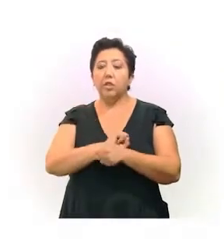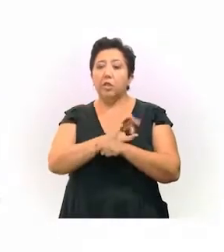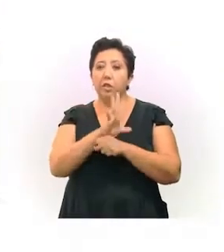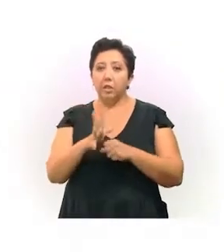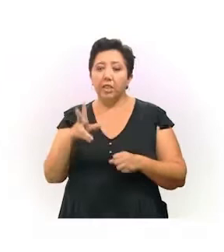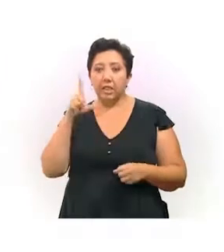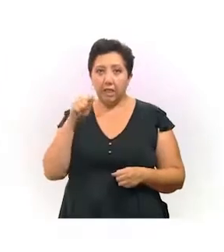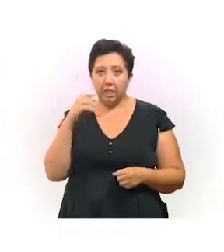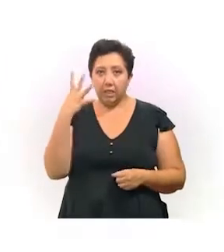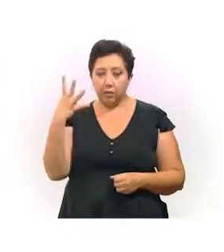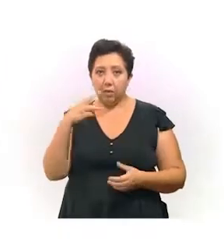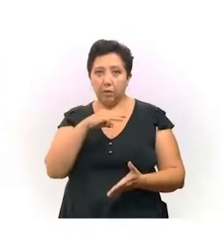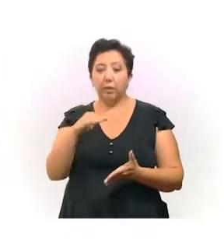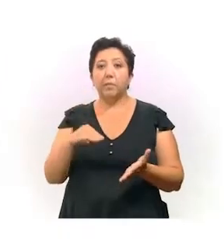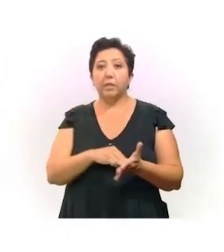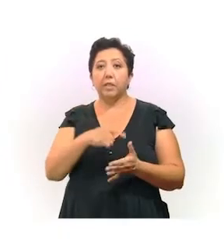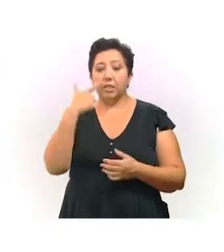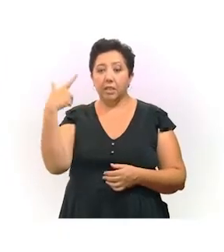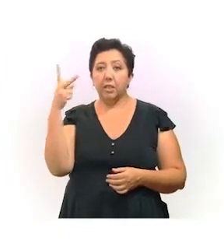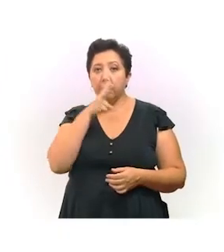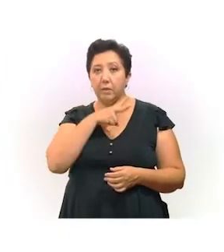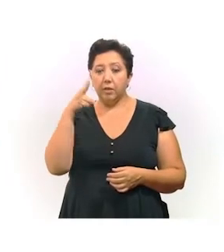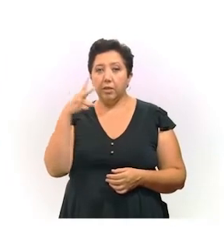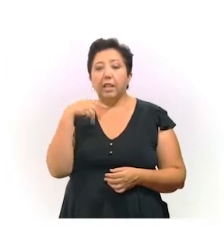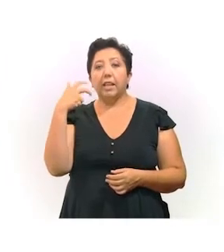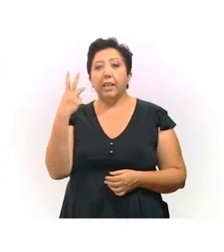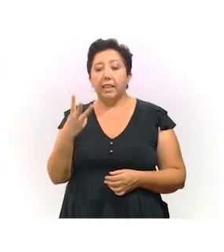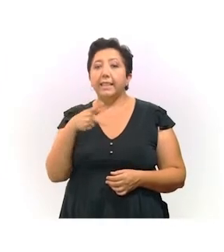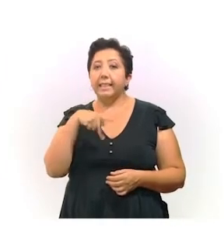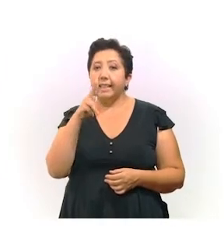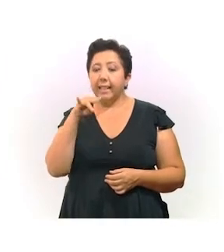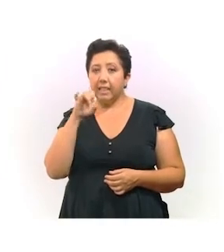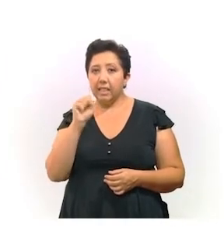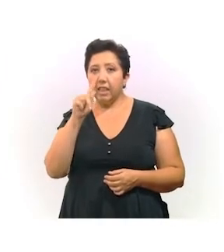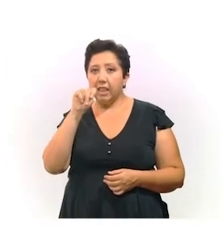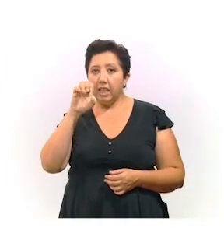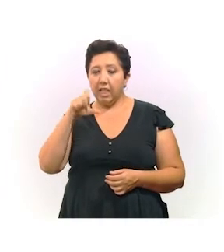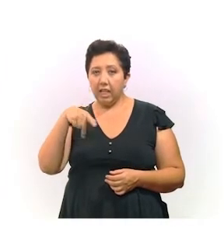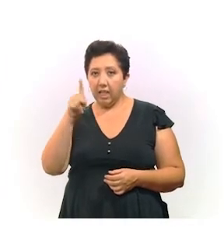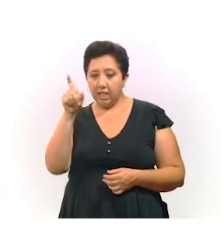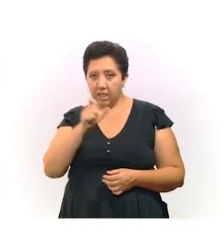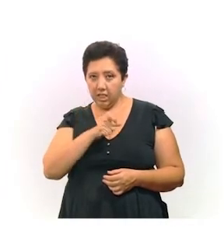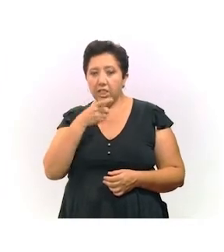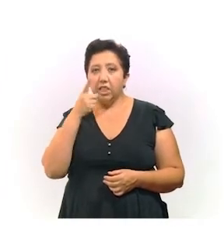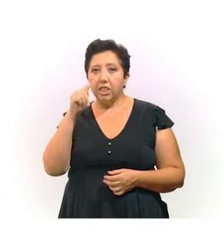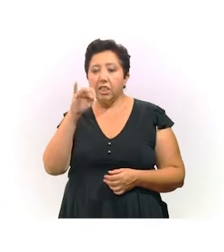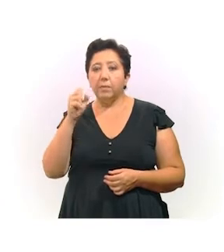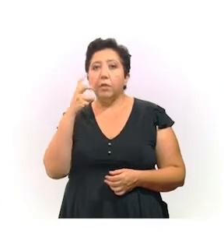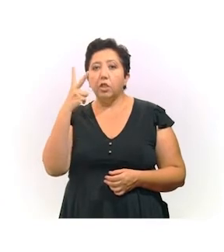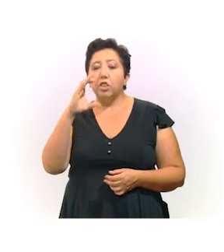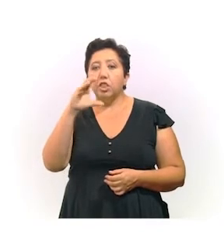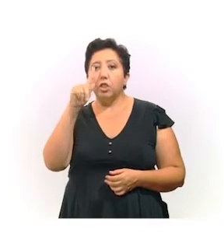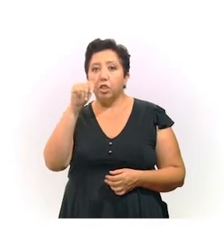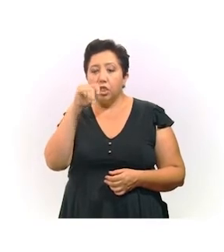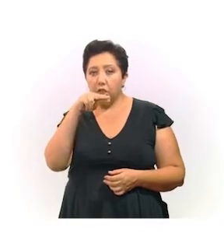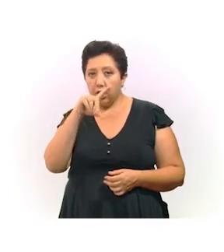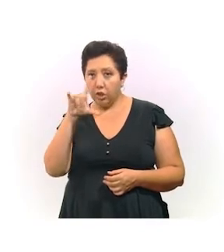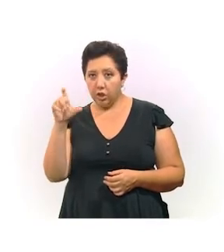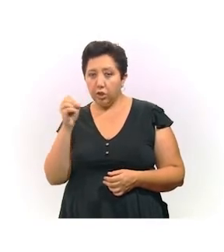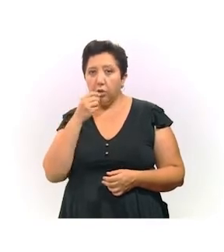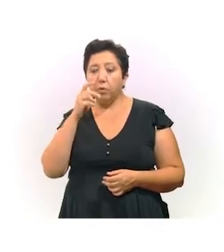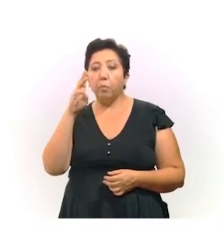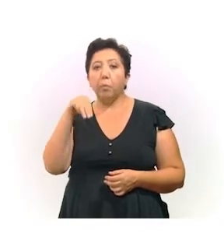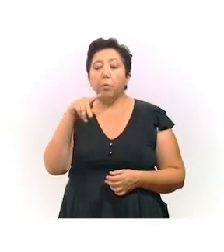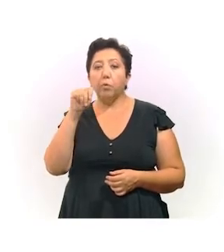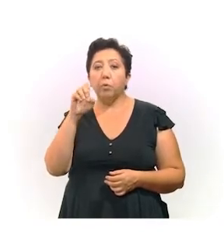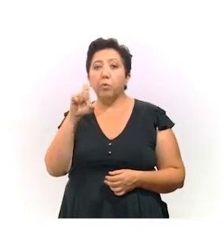coronavirus, 74 en Mérida, 7 en Valladolid, 3 en Canacín, en Tecash y en Tizimín, 2 en Cenotillo y Motul, 1 en